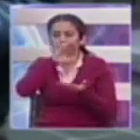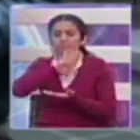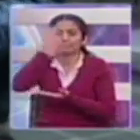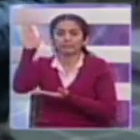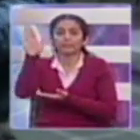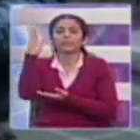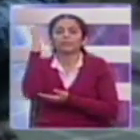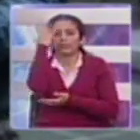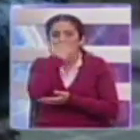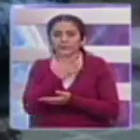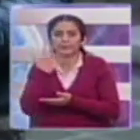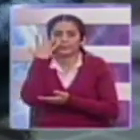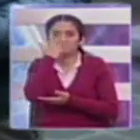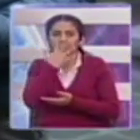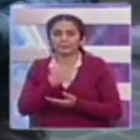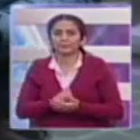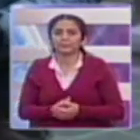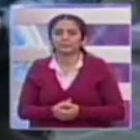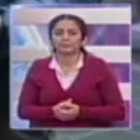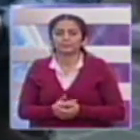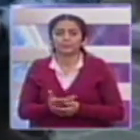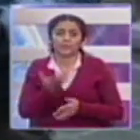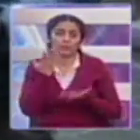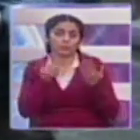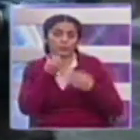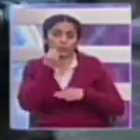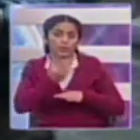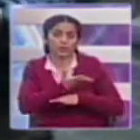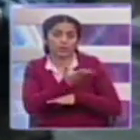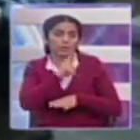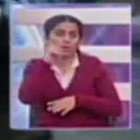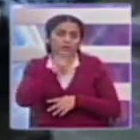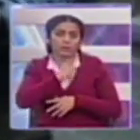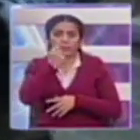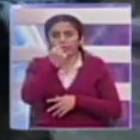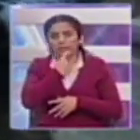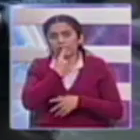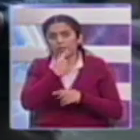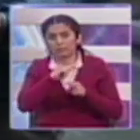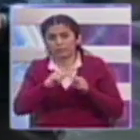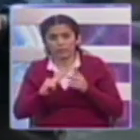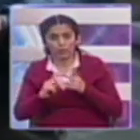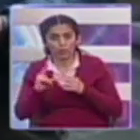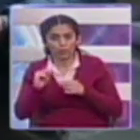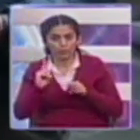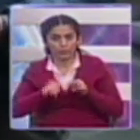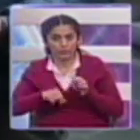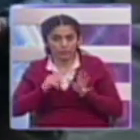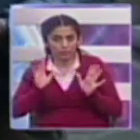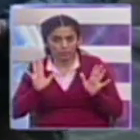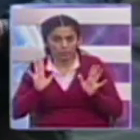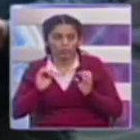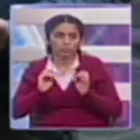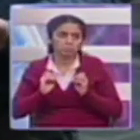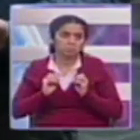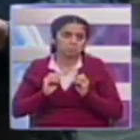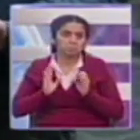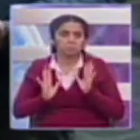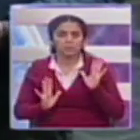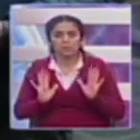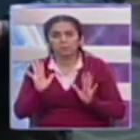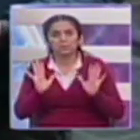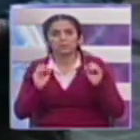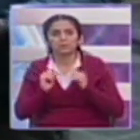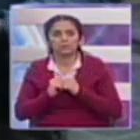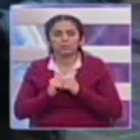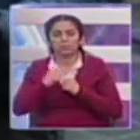haciendo la entrega directamente. ¿Hay alguna recomendación en cuanto a medicinas? Entendemos no se están receptando este tipo de medicamentos, por ejemplo, que la gente